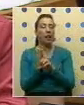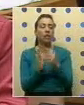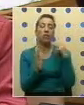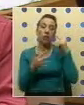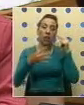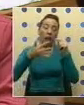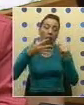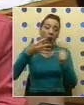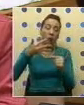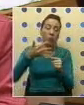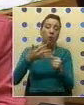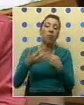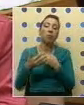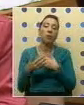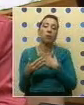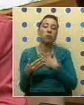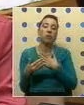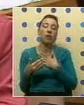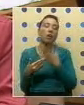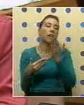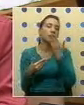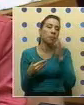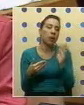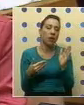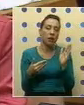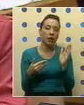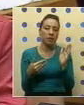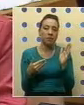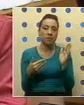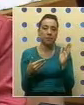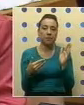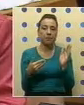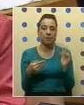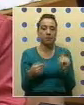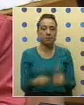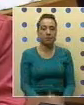realmente a mí me hubiera gustado que se hubieran mejorado en este aspecto.